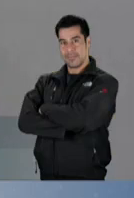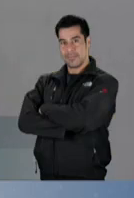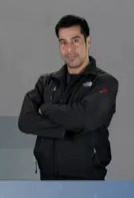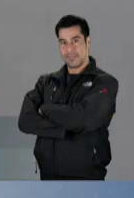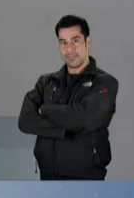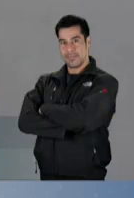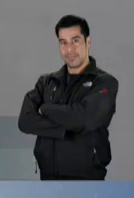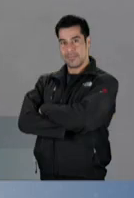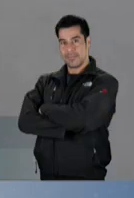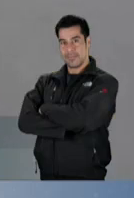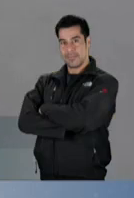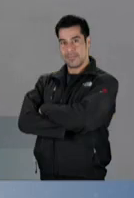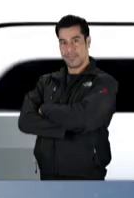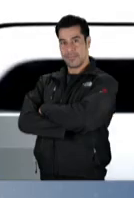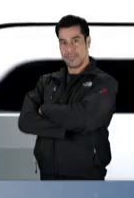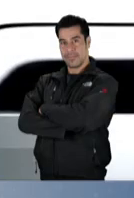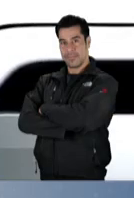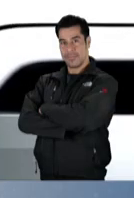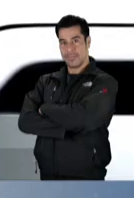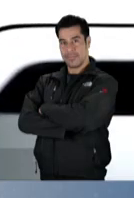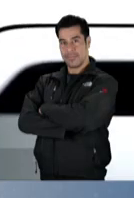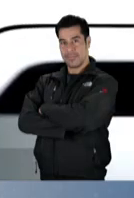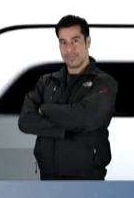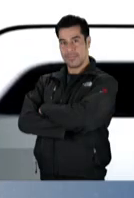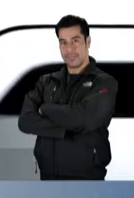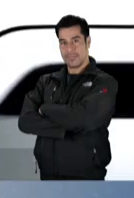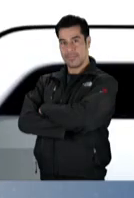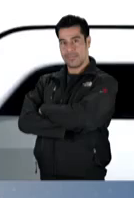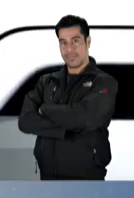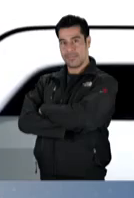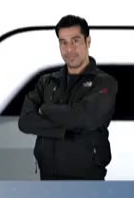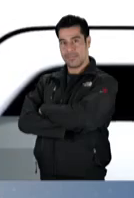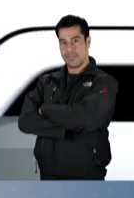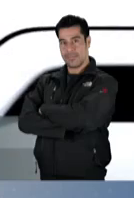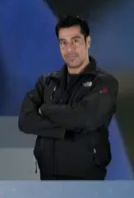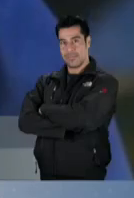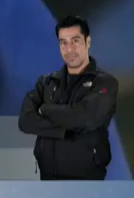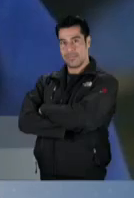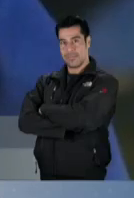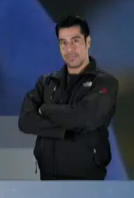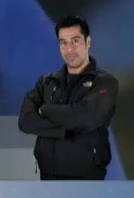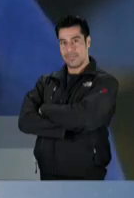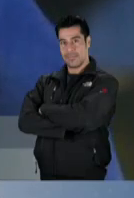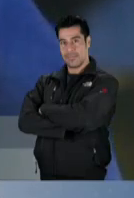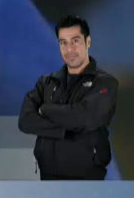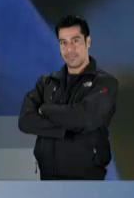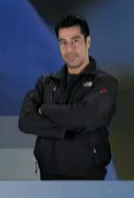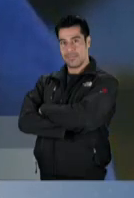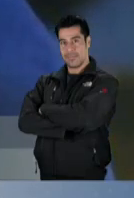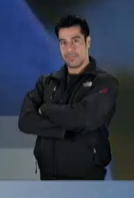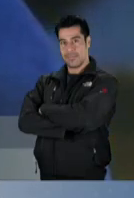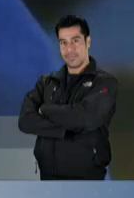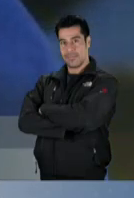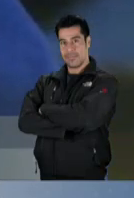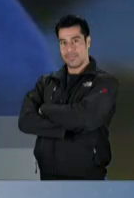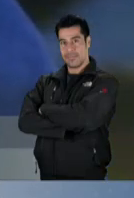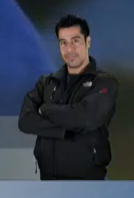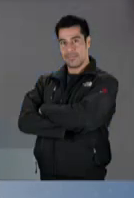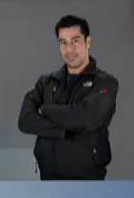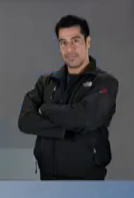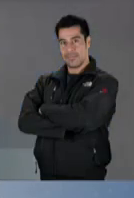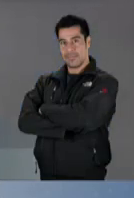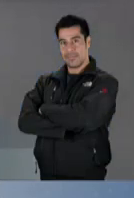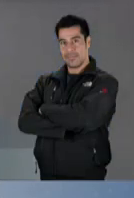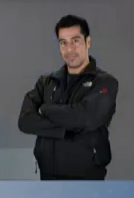cantidad de especies que robaron, ni tampoco en cuánto han sido evaluadas en su totalidad, pero lo que sí se sabe es que es bastante, porque